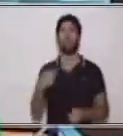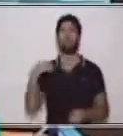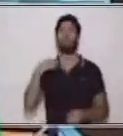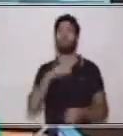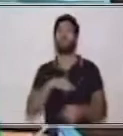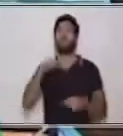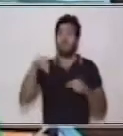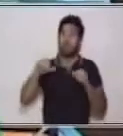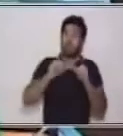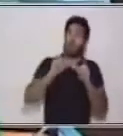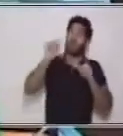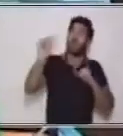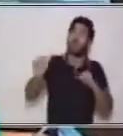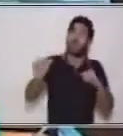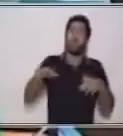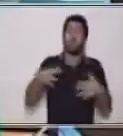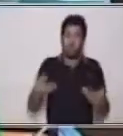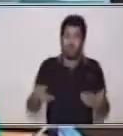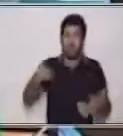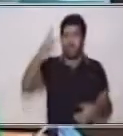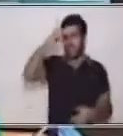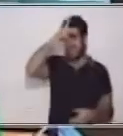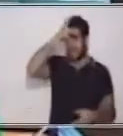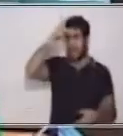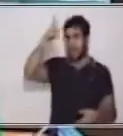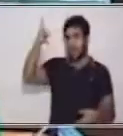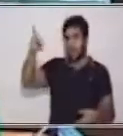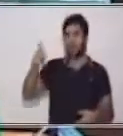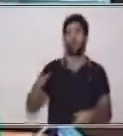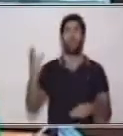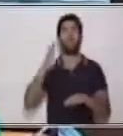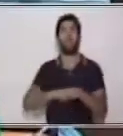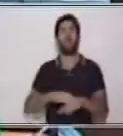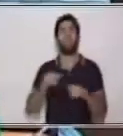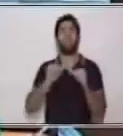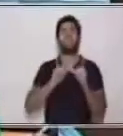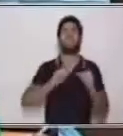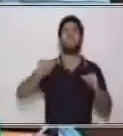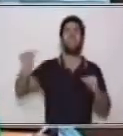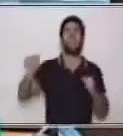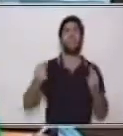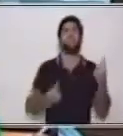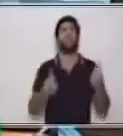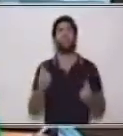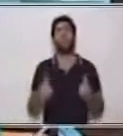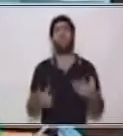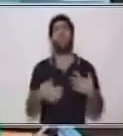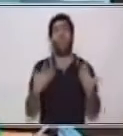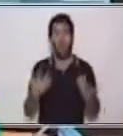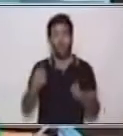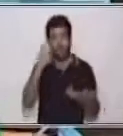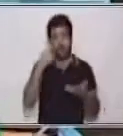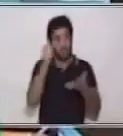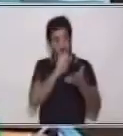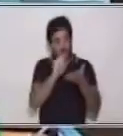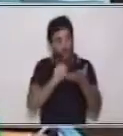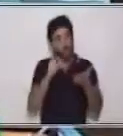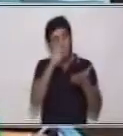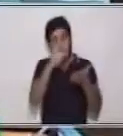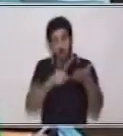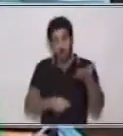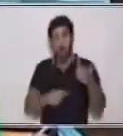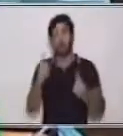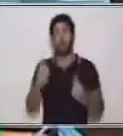por kilómetros. ¿El más lejano quién era? A ver, revisa tu apunte.